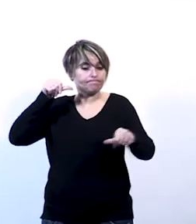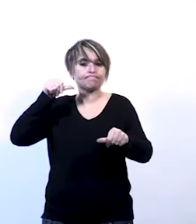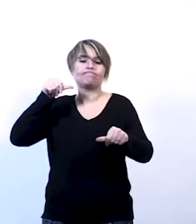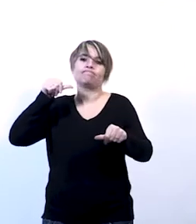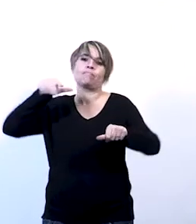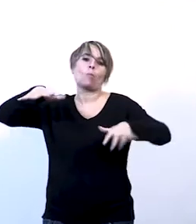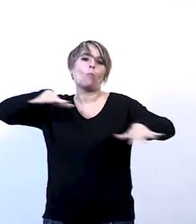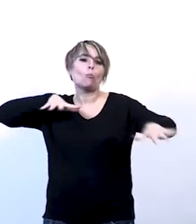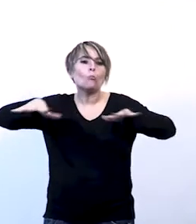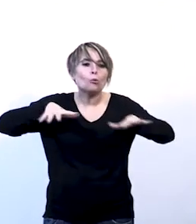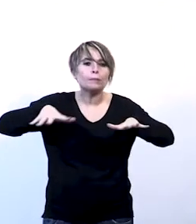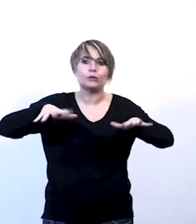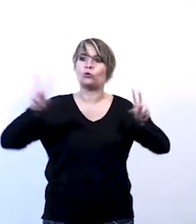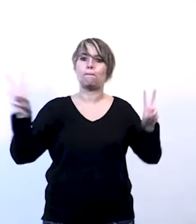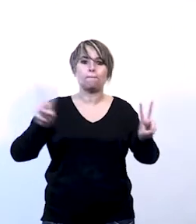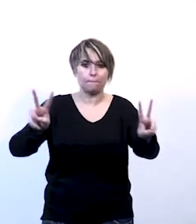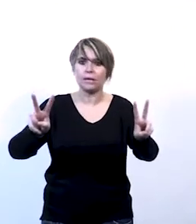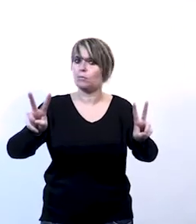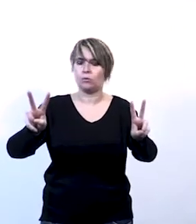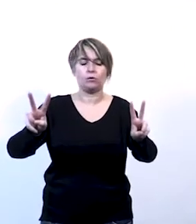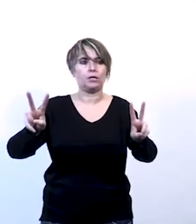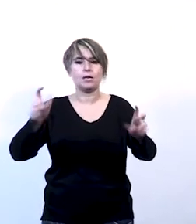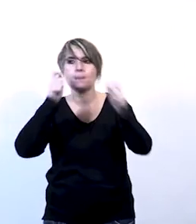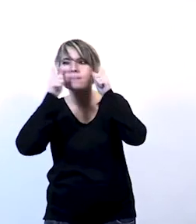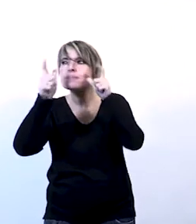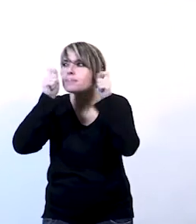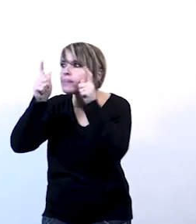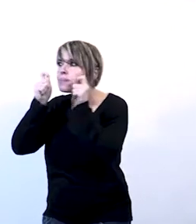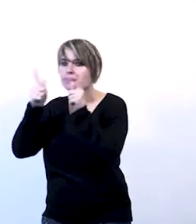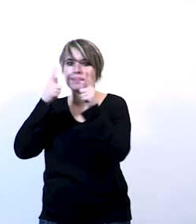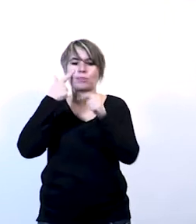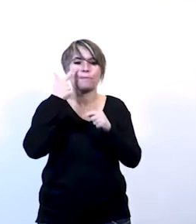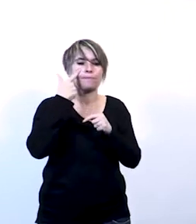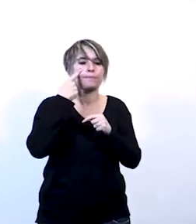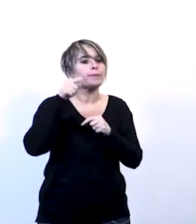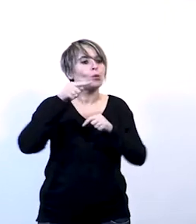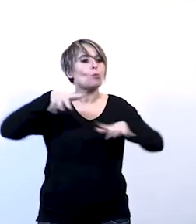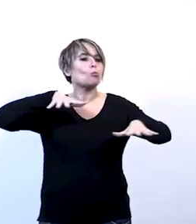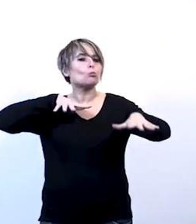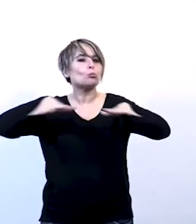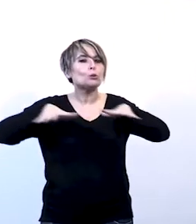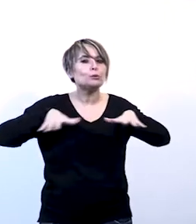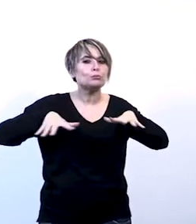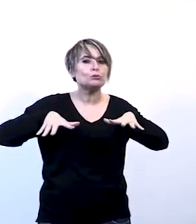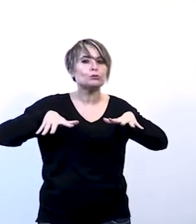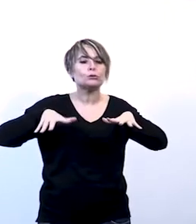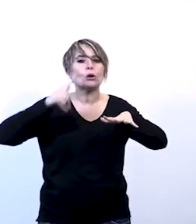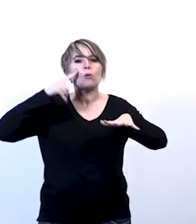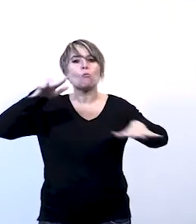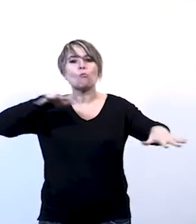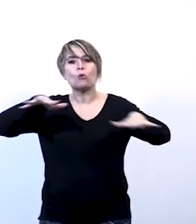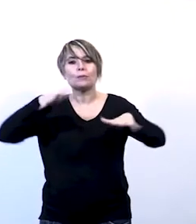ha estado siempre vivo y siempre bastante alerta. Y eso era un movimiento que